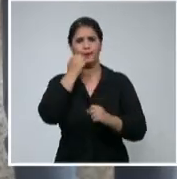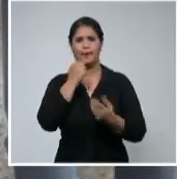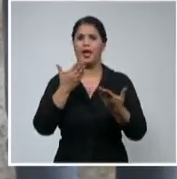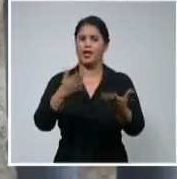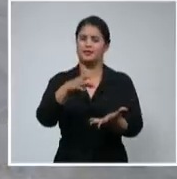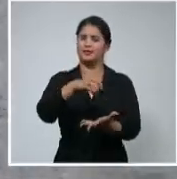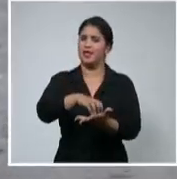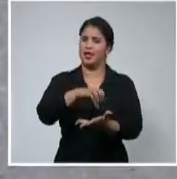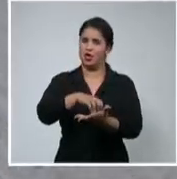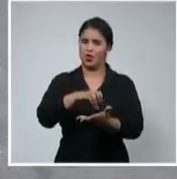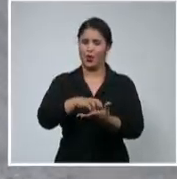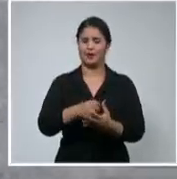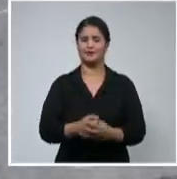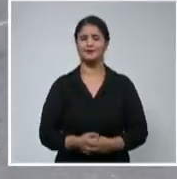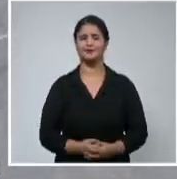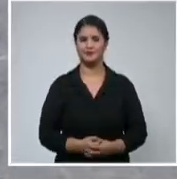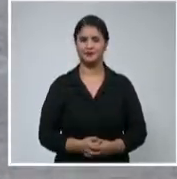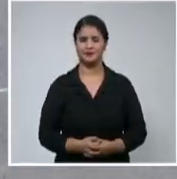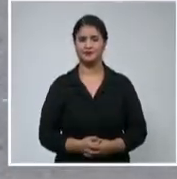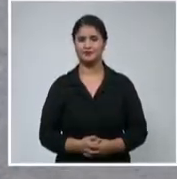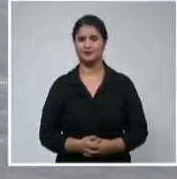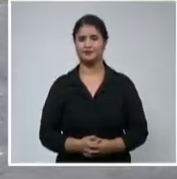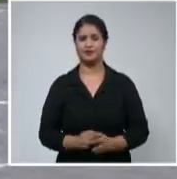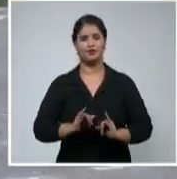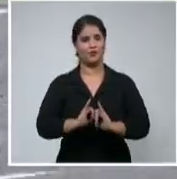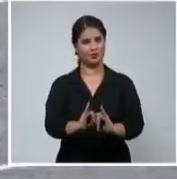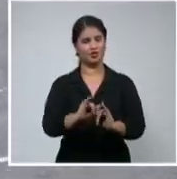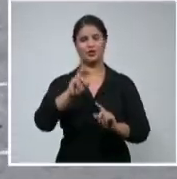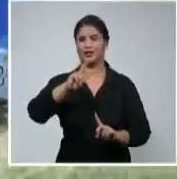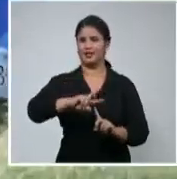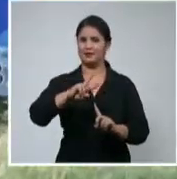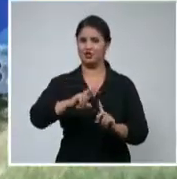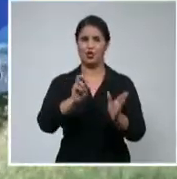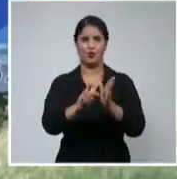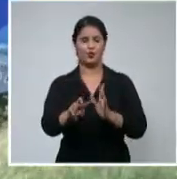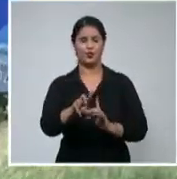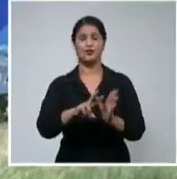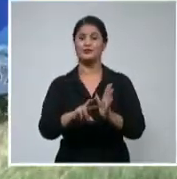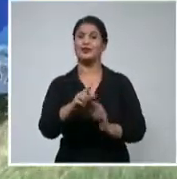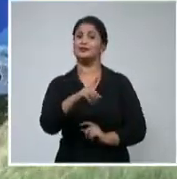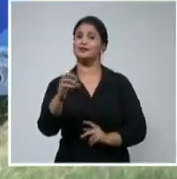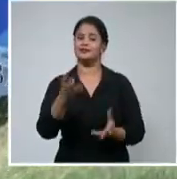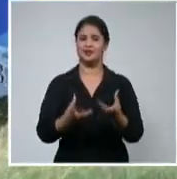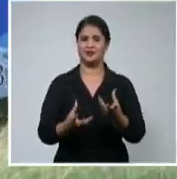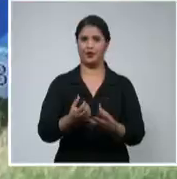vale prevenir que tener que lamentar. Desde Cienfuegos, Marian Cabrera Ruiz, para el Sistema Informativo de la